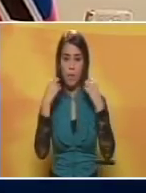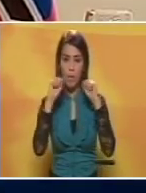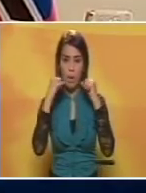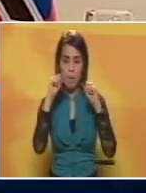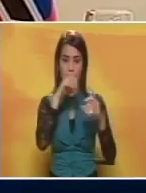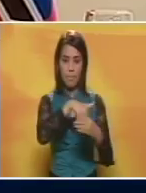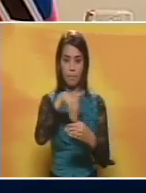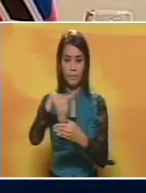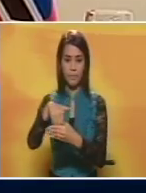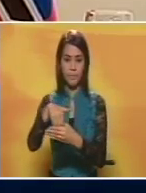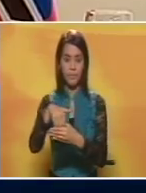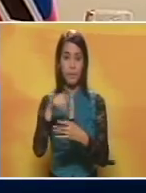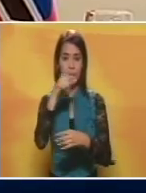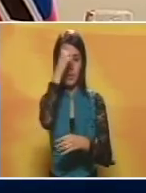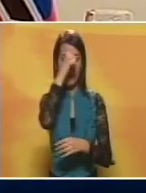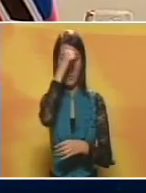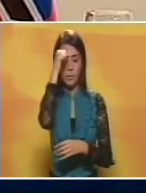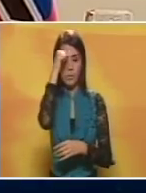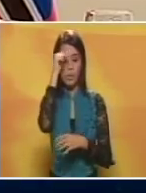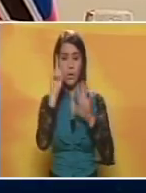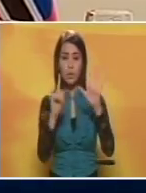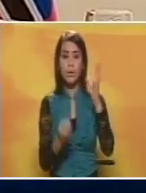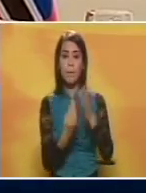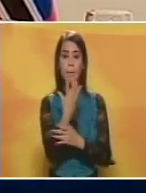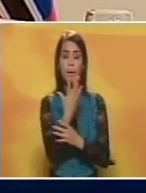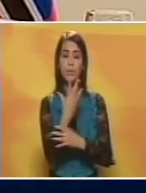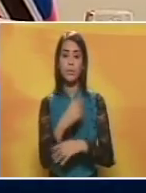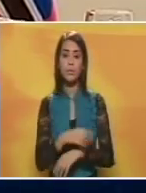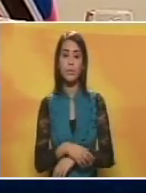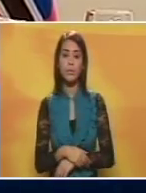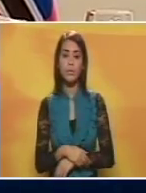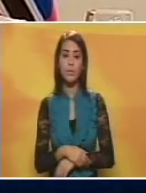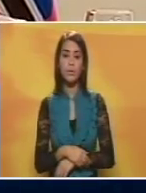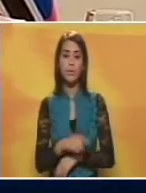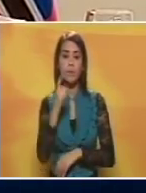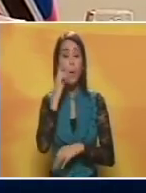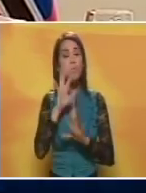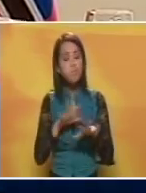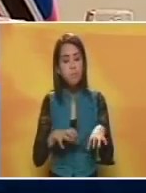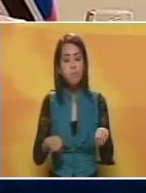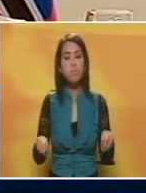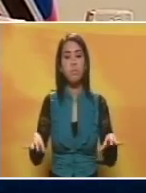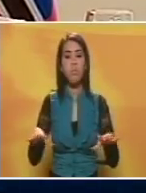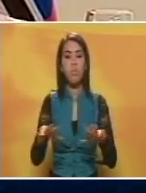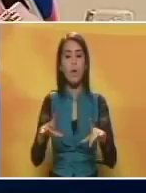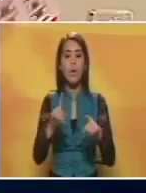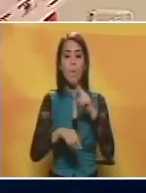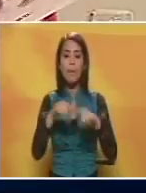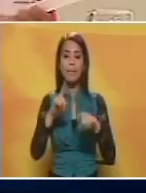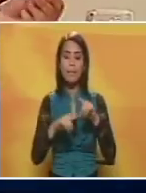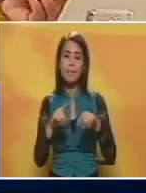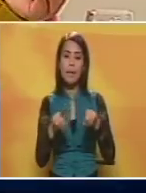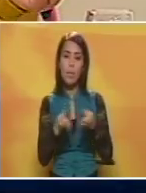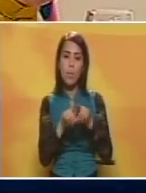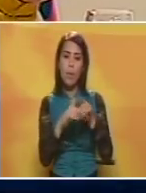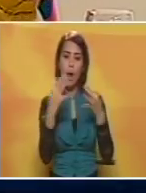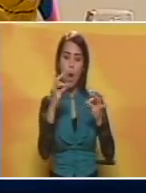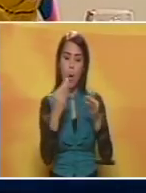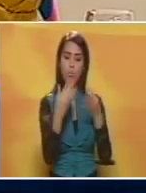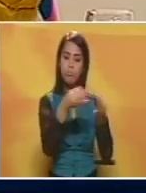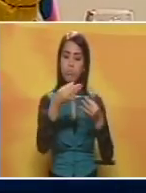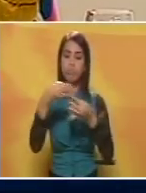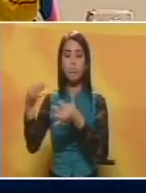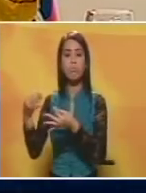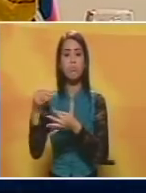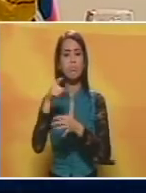simulacro electoral de este domingo 6 de mayo, vamos a tener un gran despliegue de material electoral.